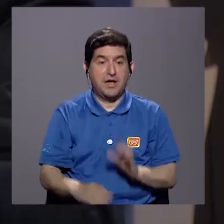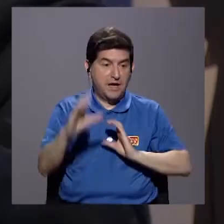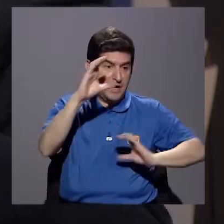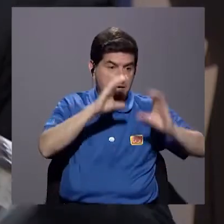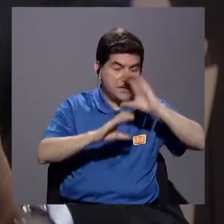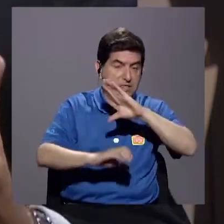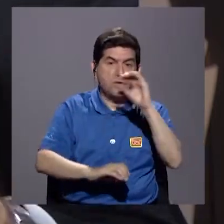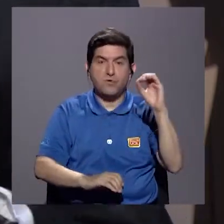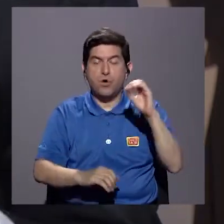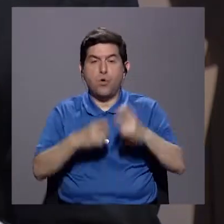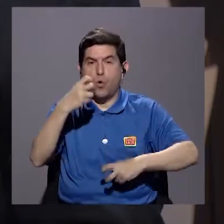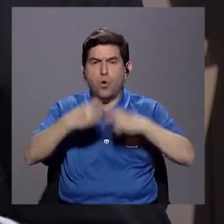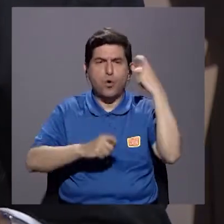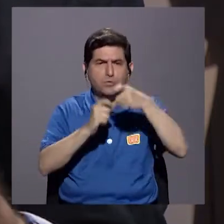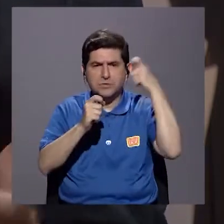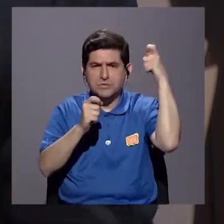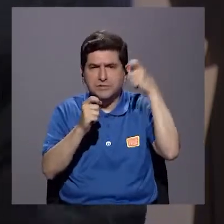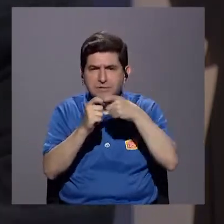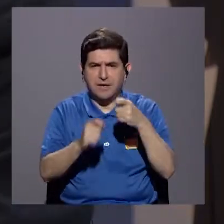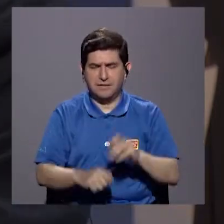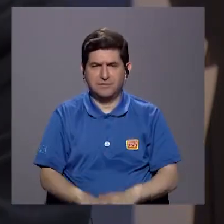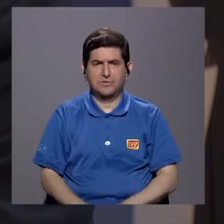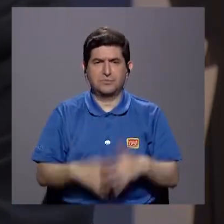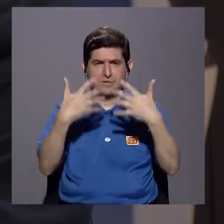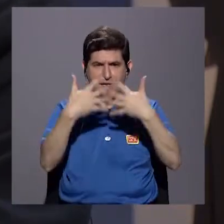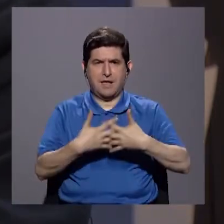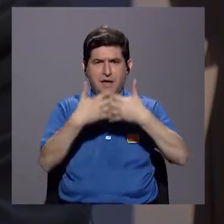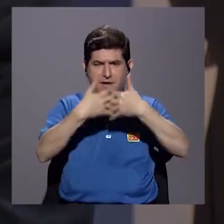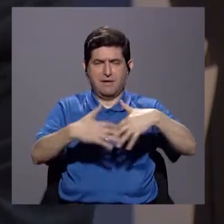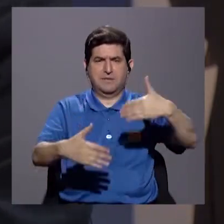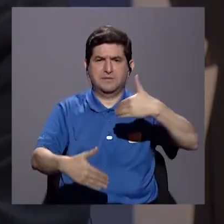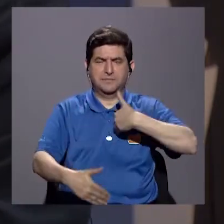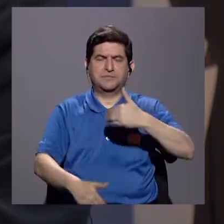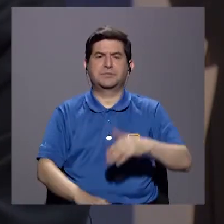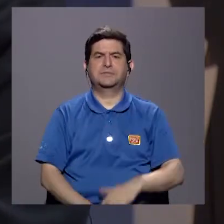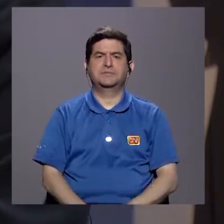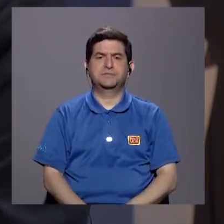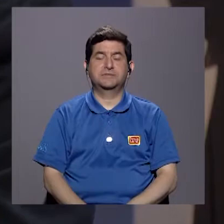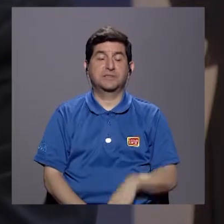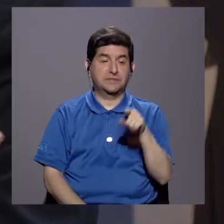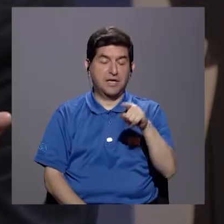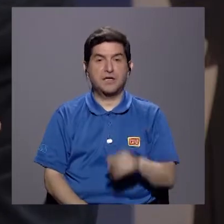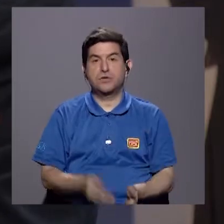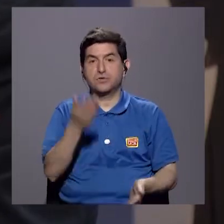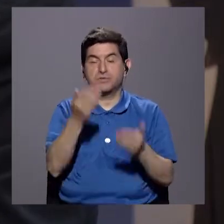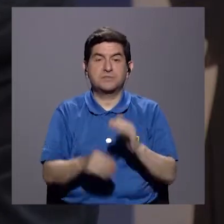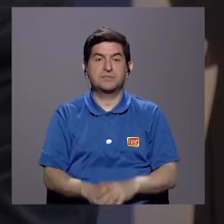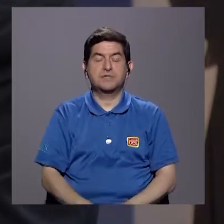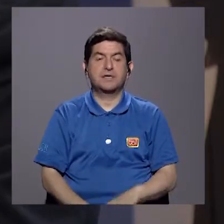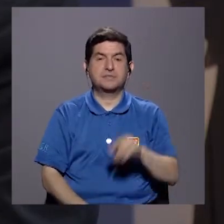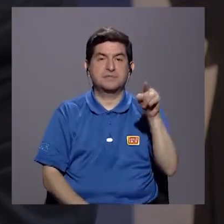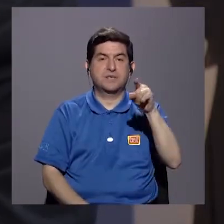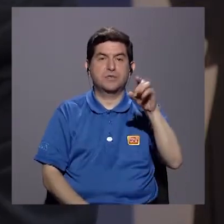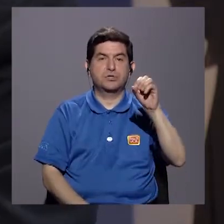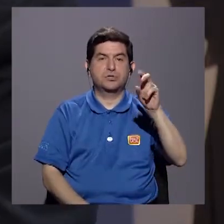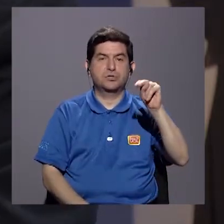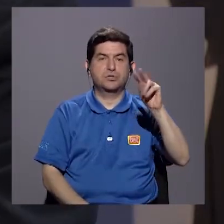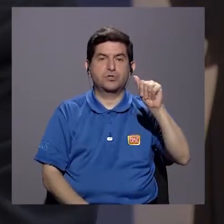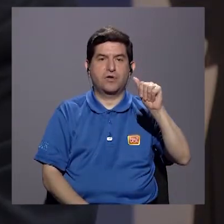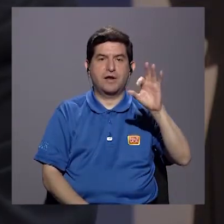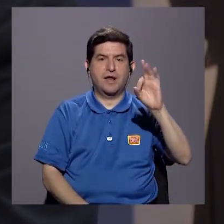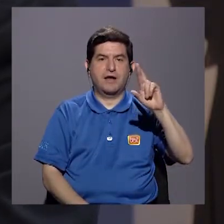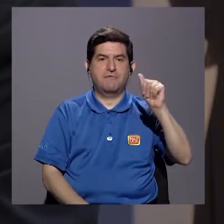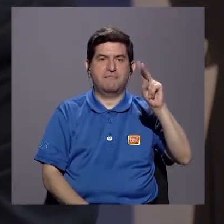científicos o problemas muy puntuales de las empresas que están en zona franca o de las pymes